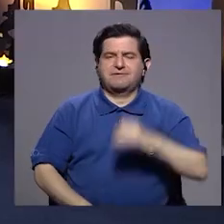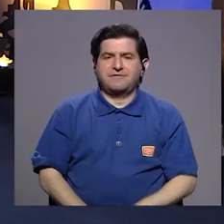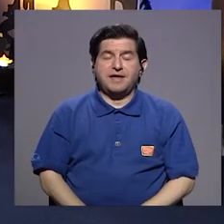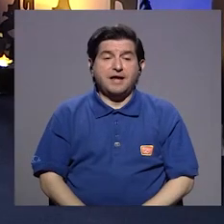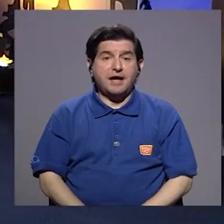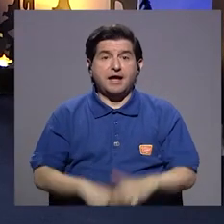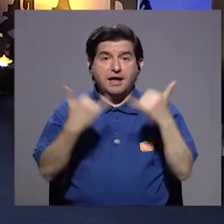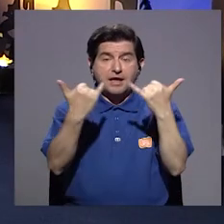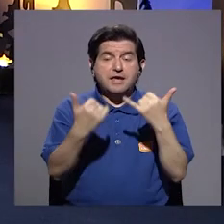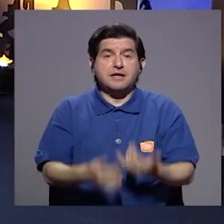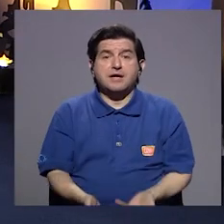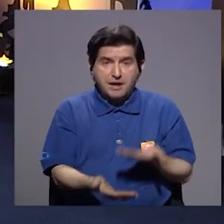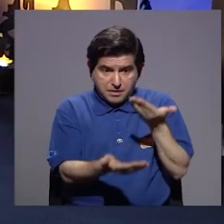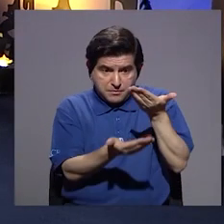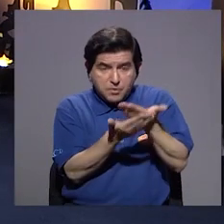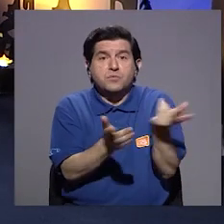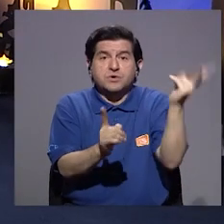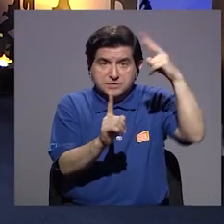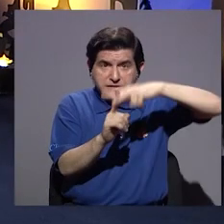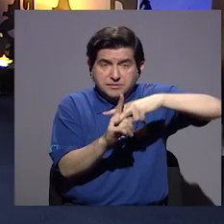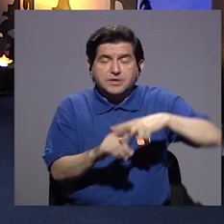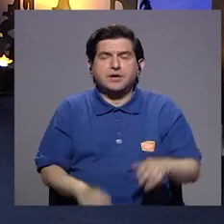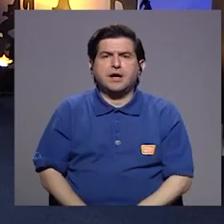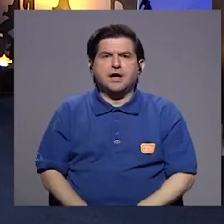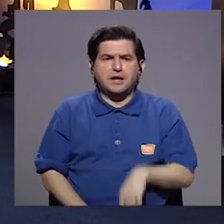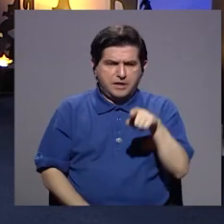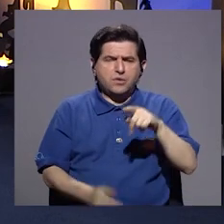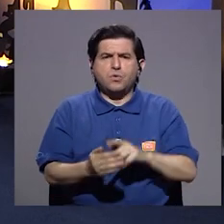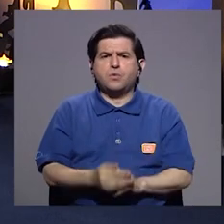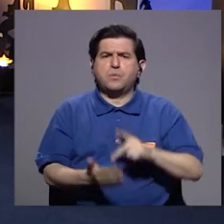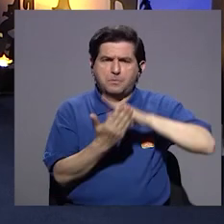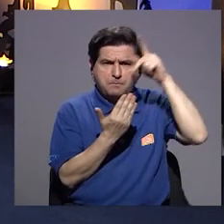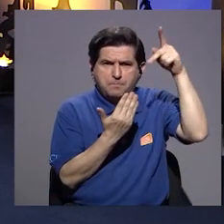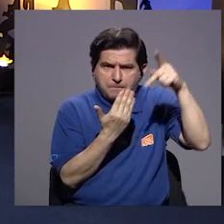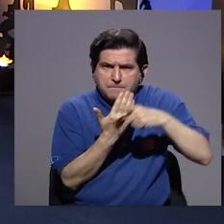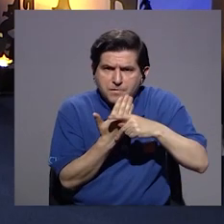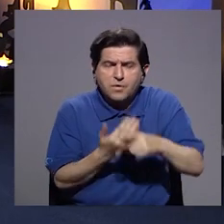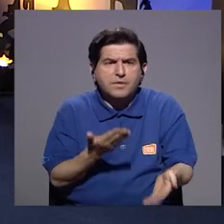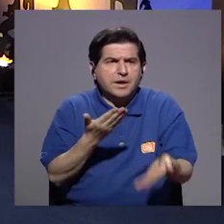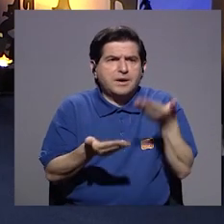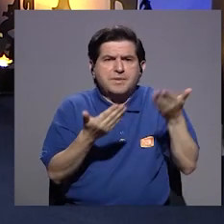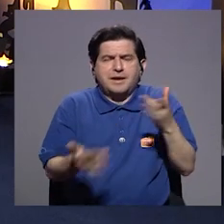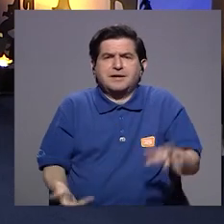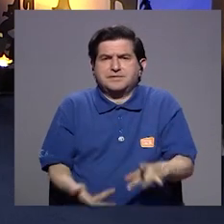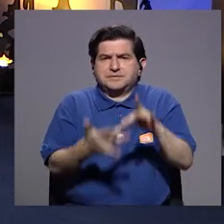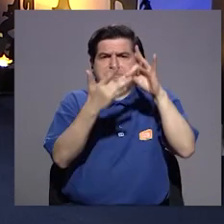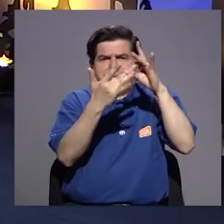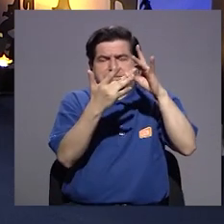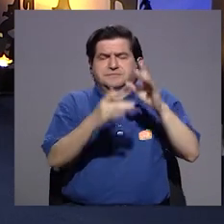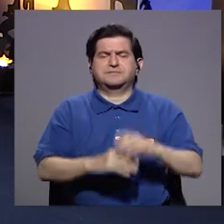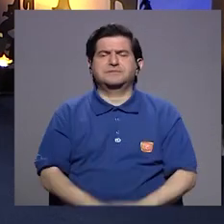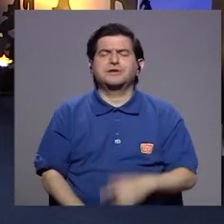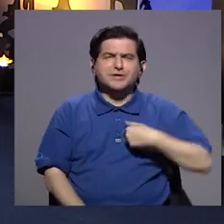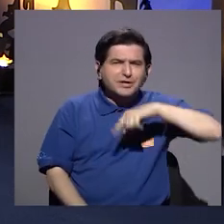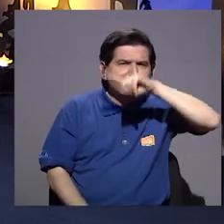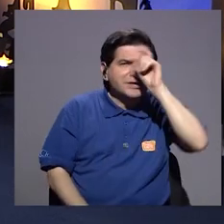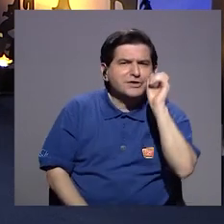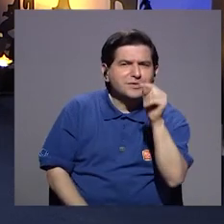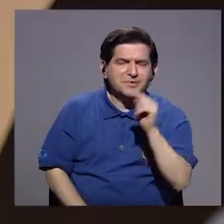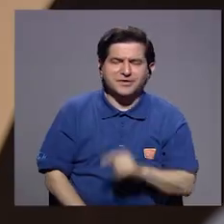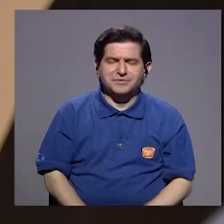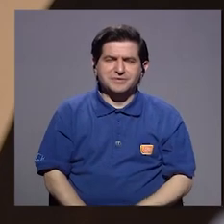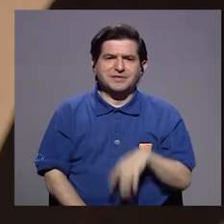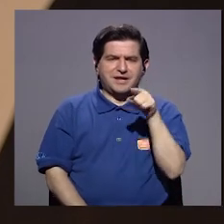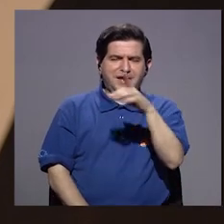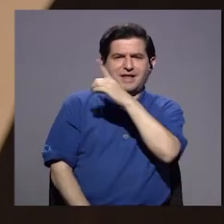han plasmado y la han materializado con una programación incluso, digamos, casi que especializada. Eso le iba a preguntar a Raciel,